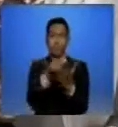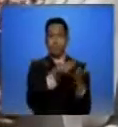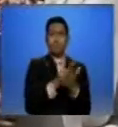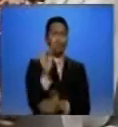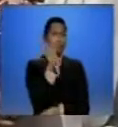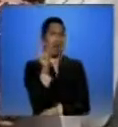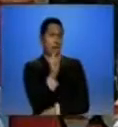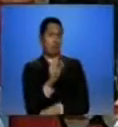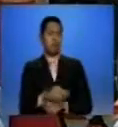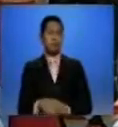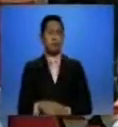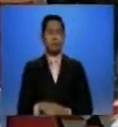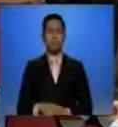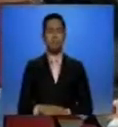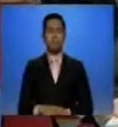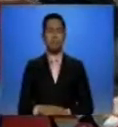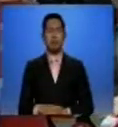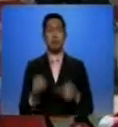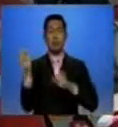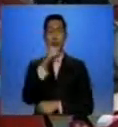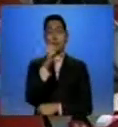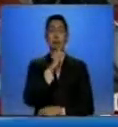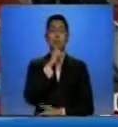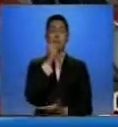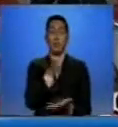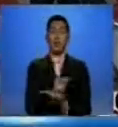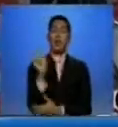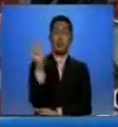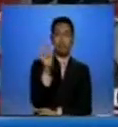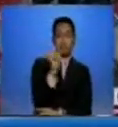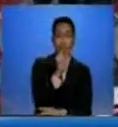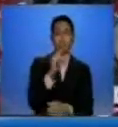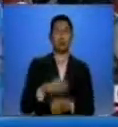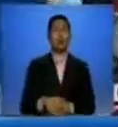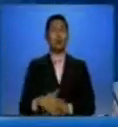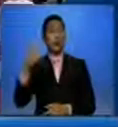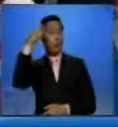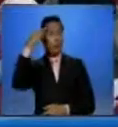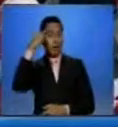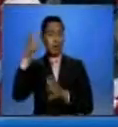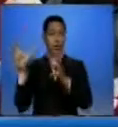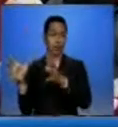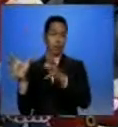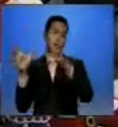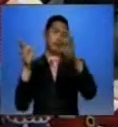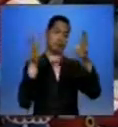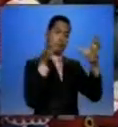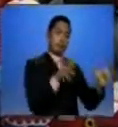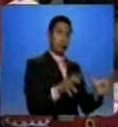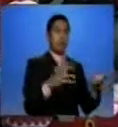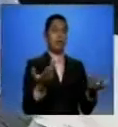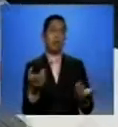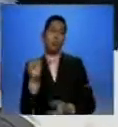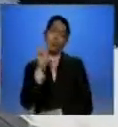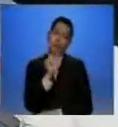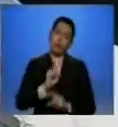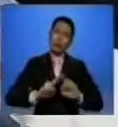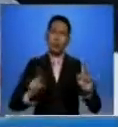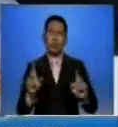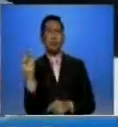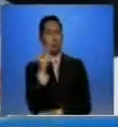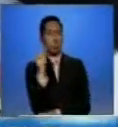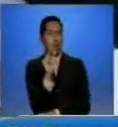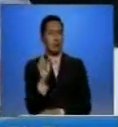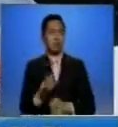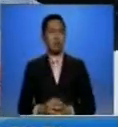más baratos. Sí, son más económicos. De todas maneras, yo pienso que el transportar aquí para allá todos incrementa un coste. Poco más barato que